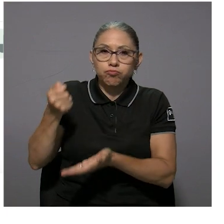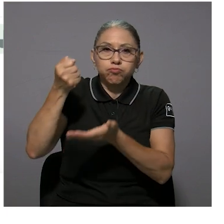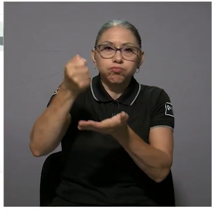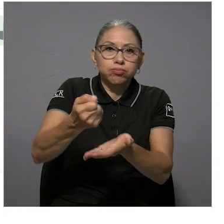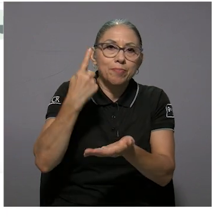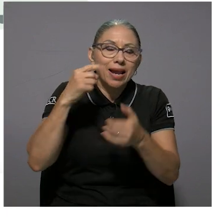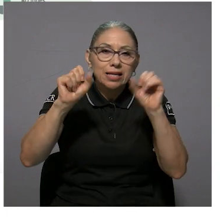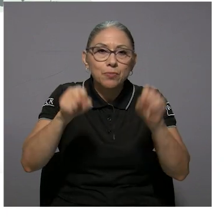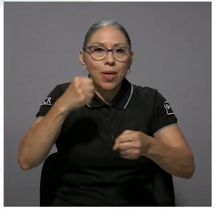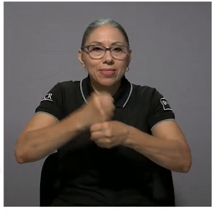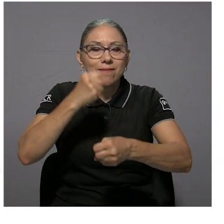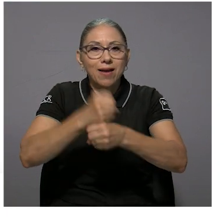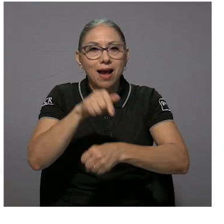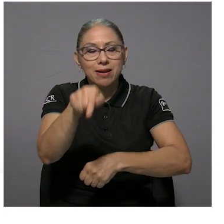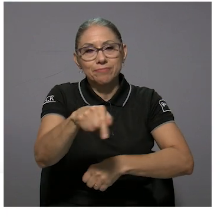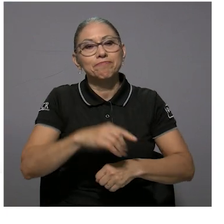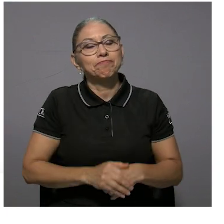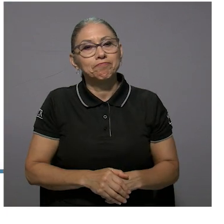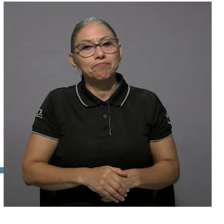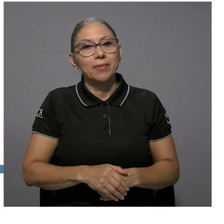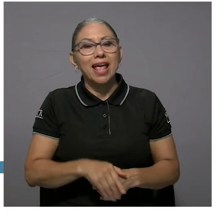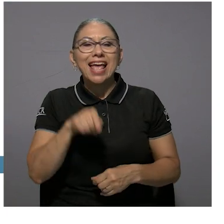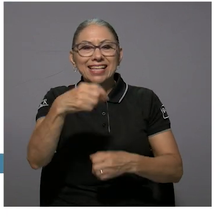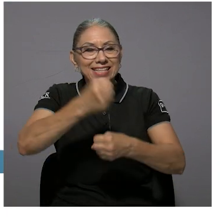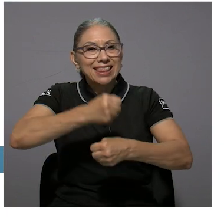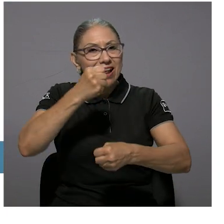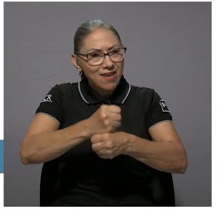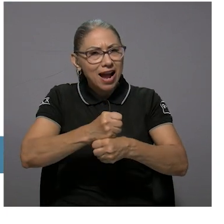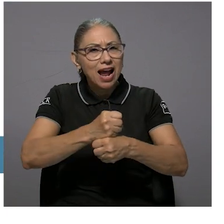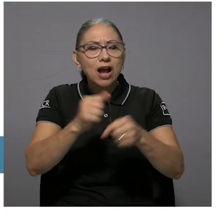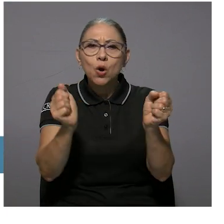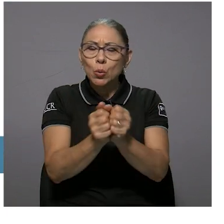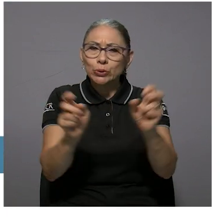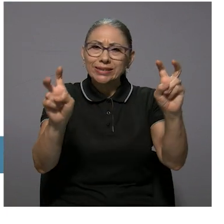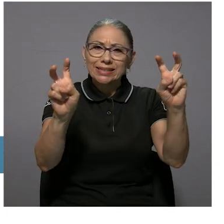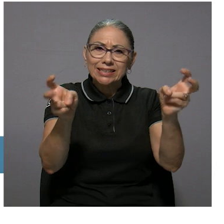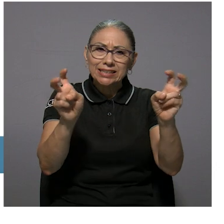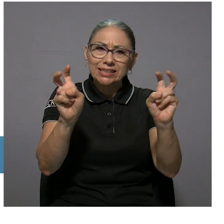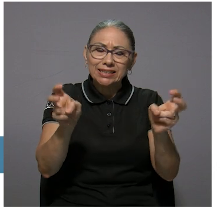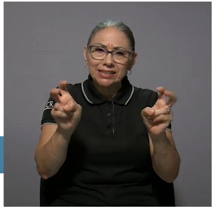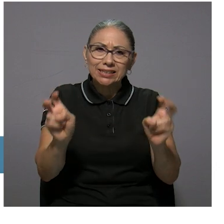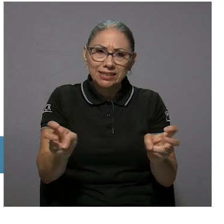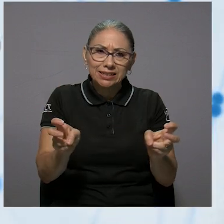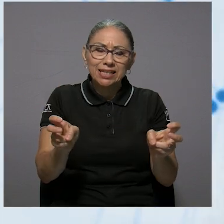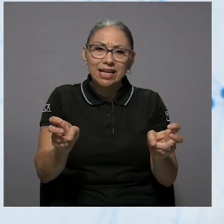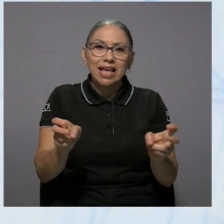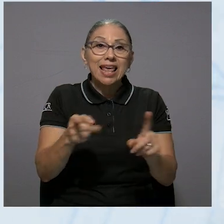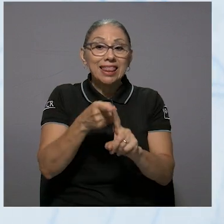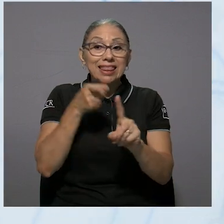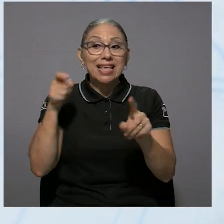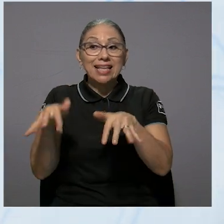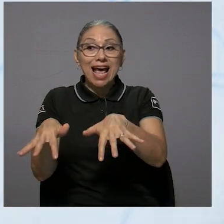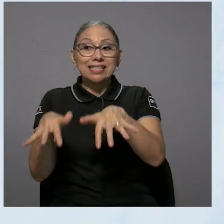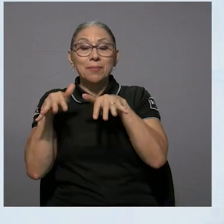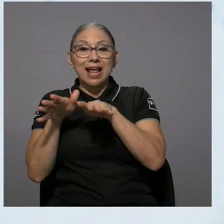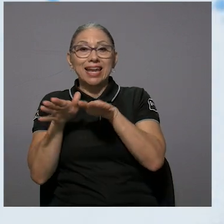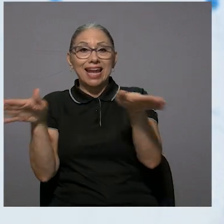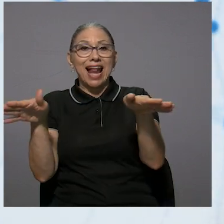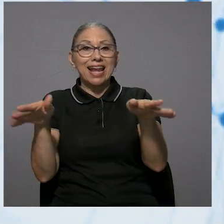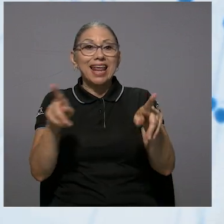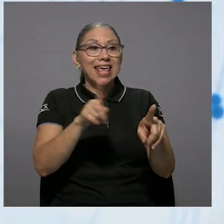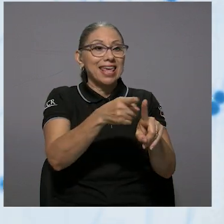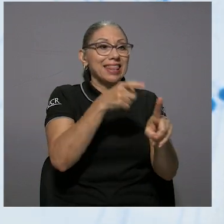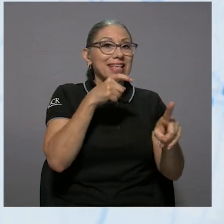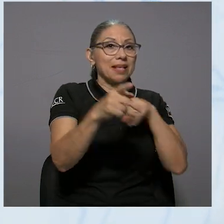pueda trabajar de esta forma. Y se trabaja en líneas que son integradas desde la Asamblea General y desde las